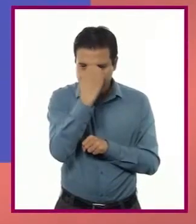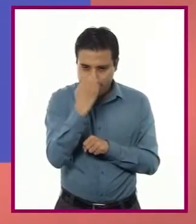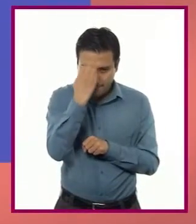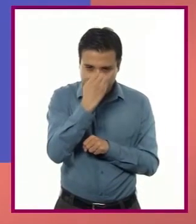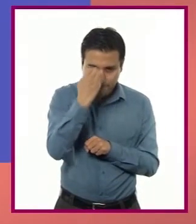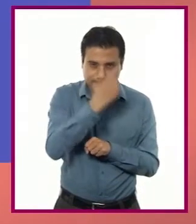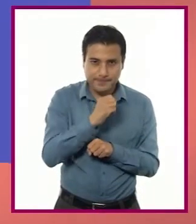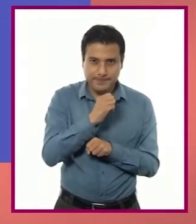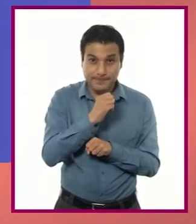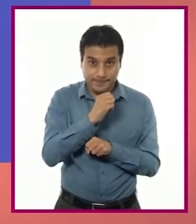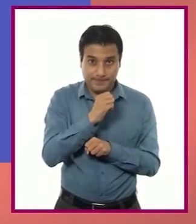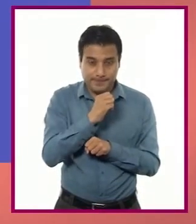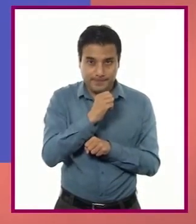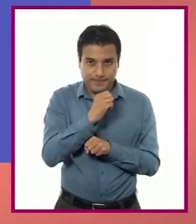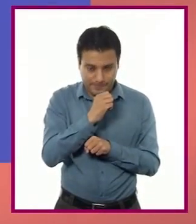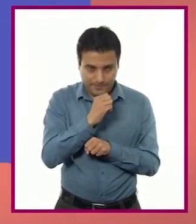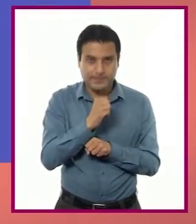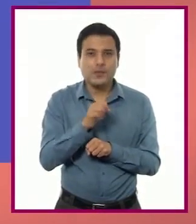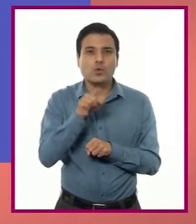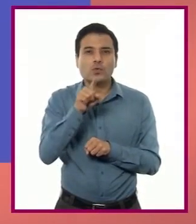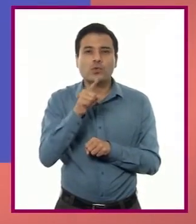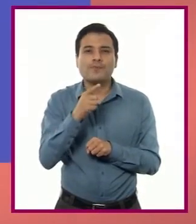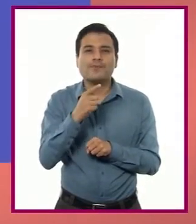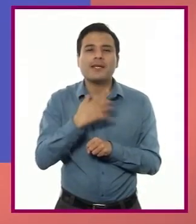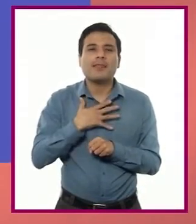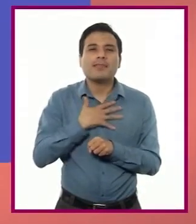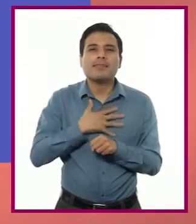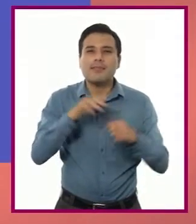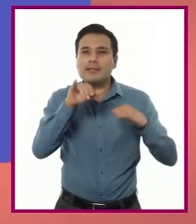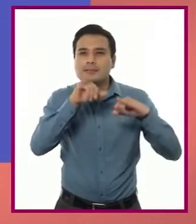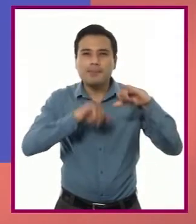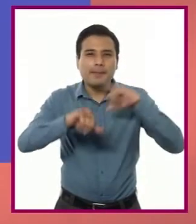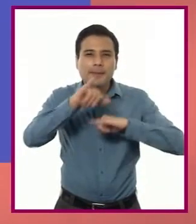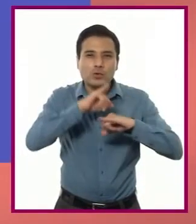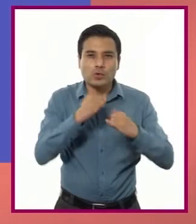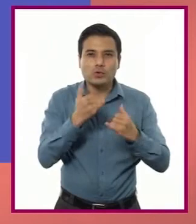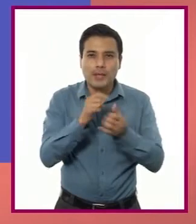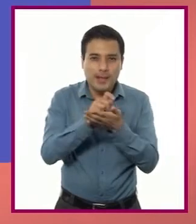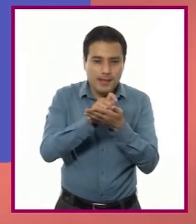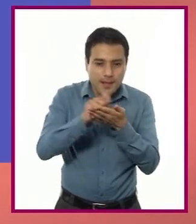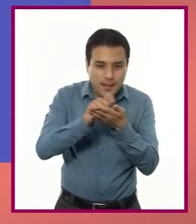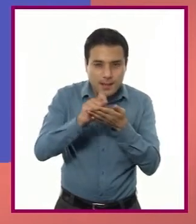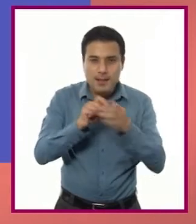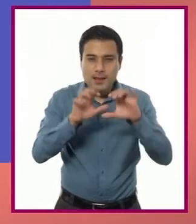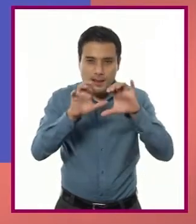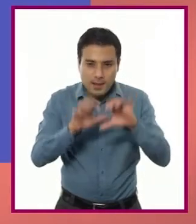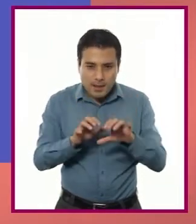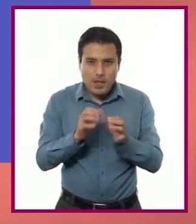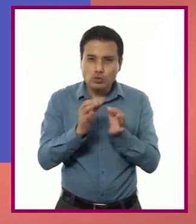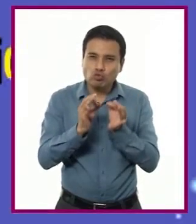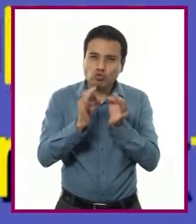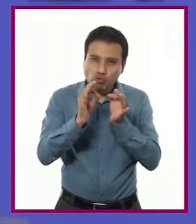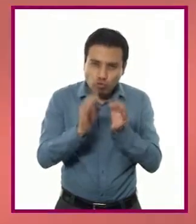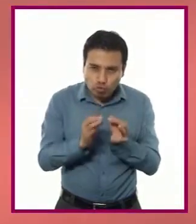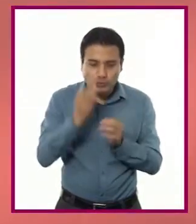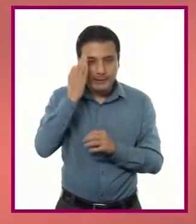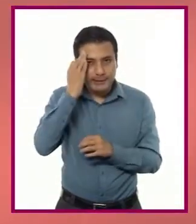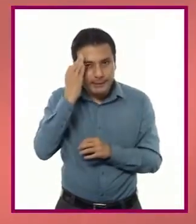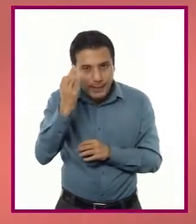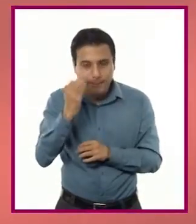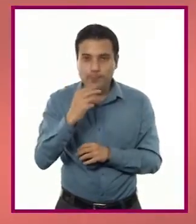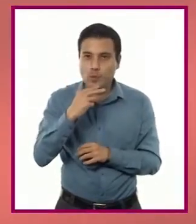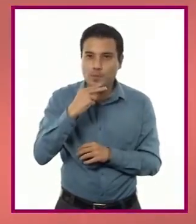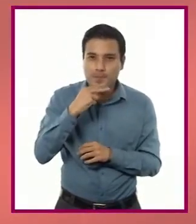de experimentos científicos utilizando adecuadamente el vocabulario técnico, los tiempos verbales, la concordancia